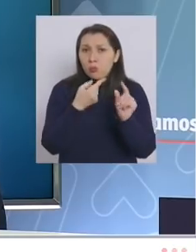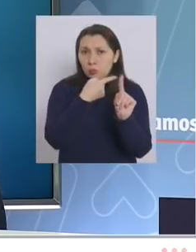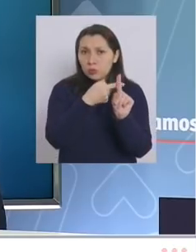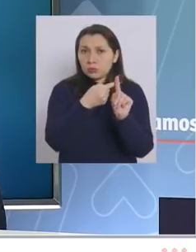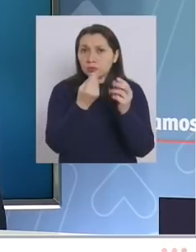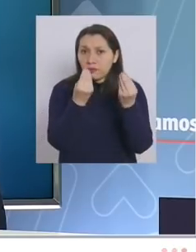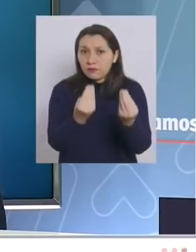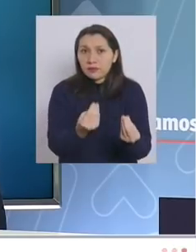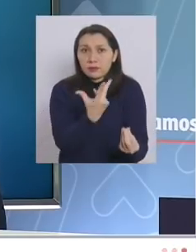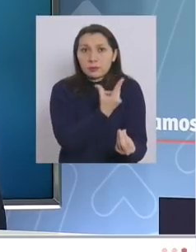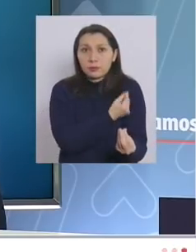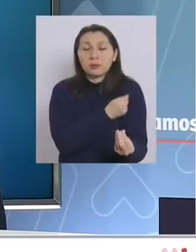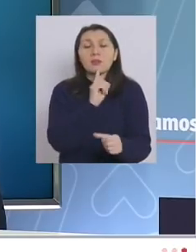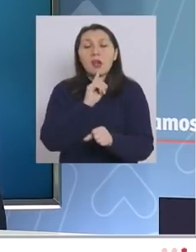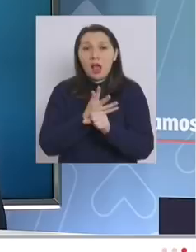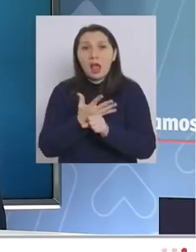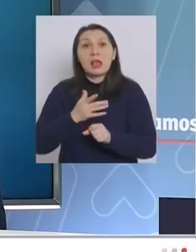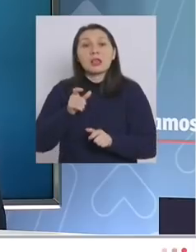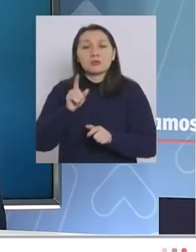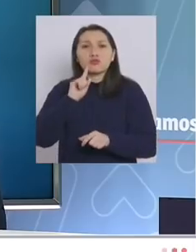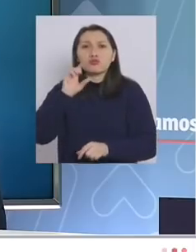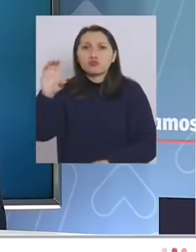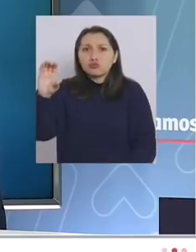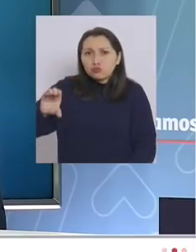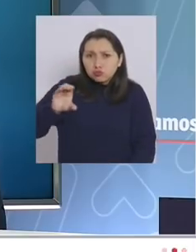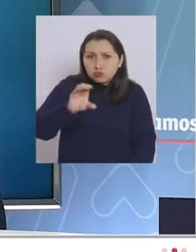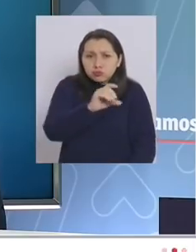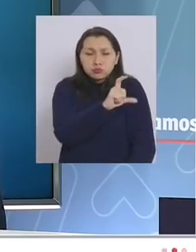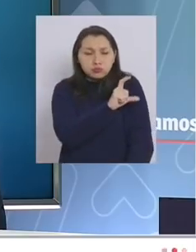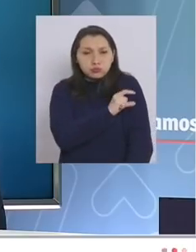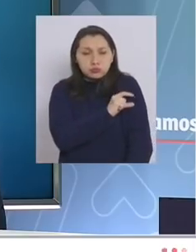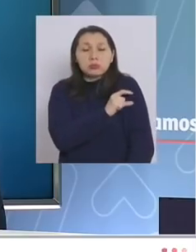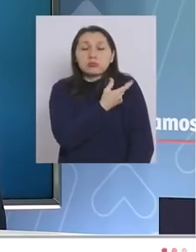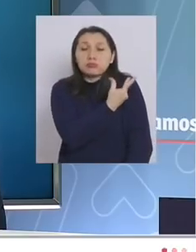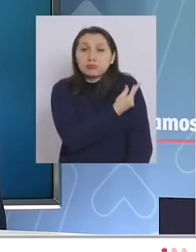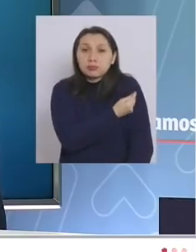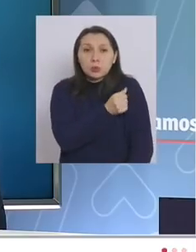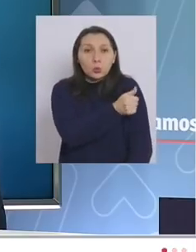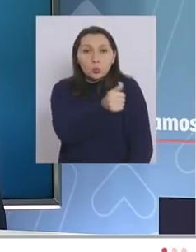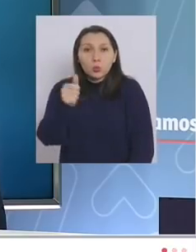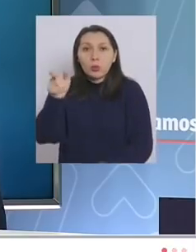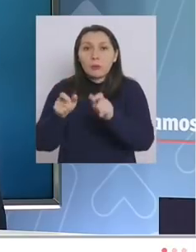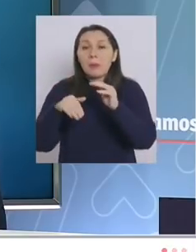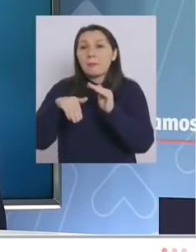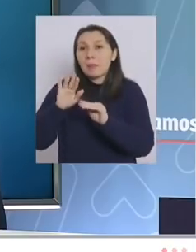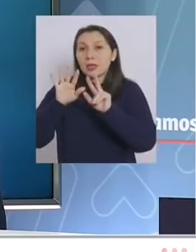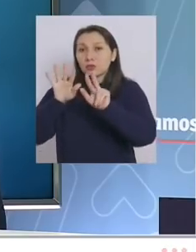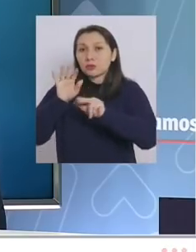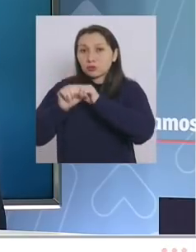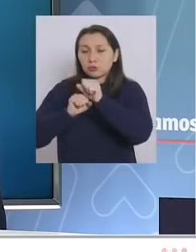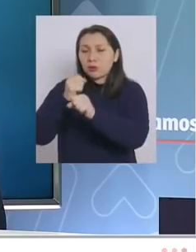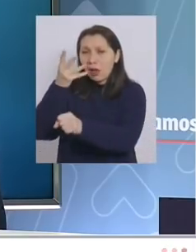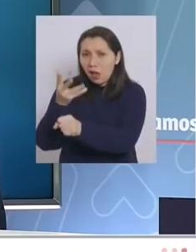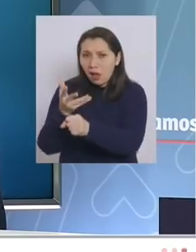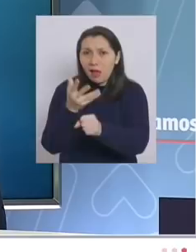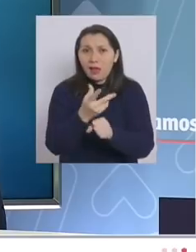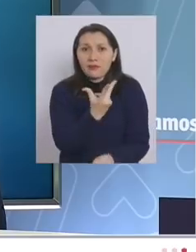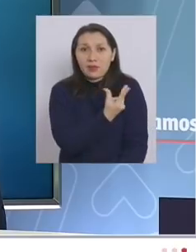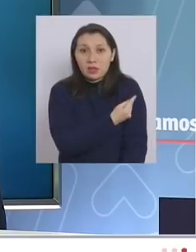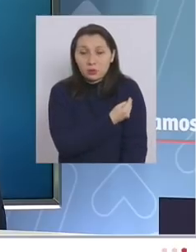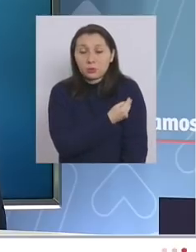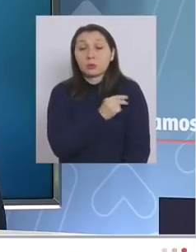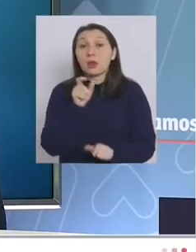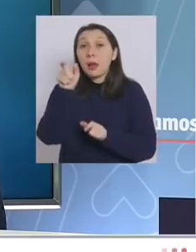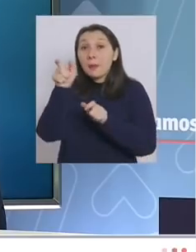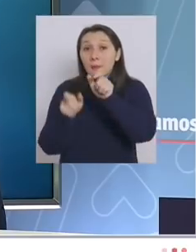positiva. Ya tenemos disposición de vacuna, disponibilidad de vacuna para toda la persona de mayor de 18 años. Por lo tanto,